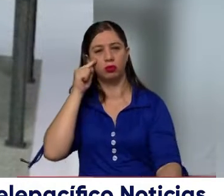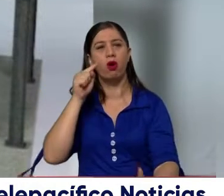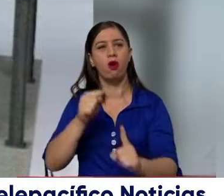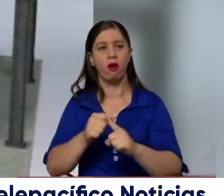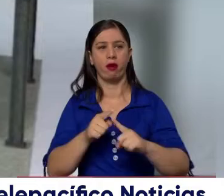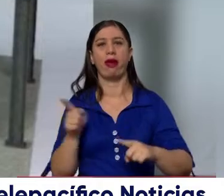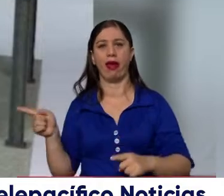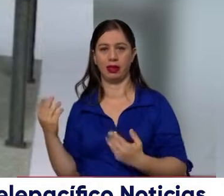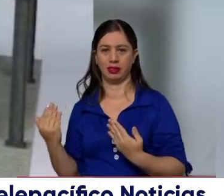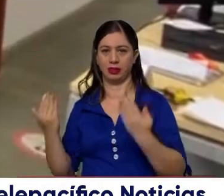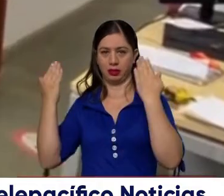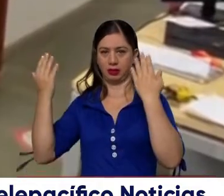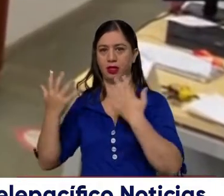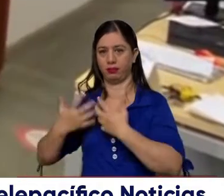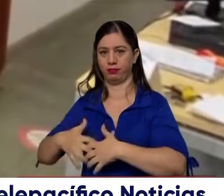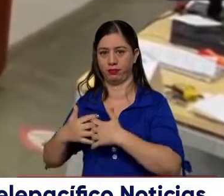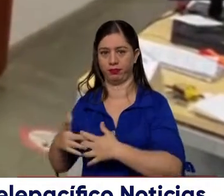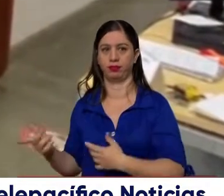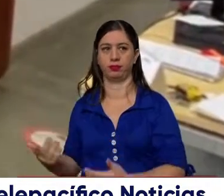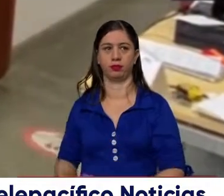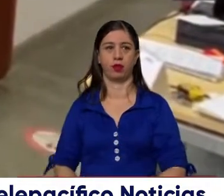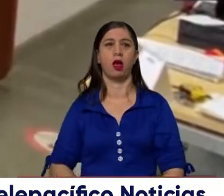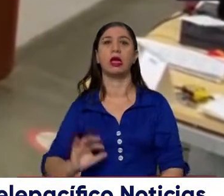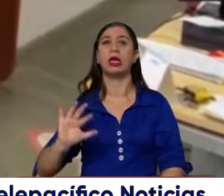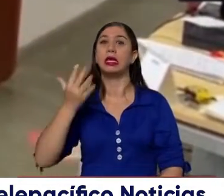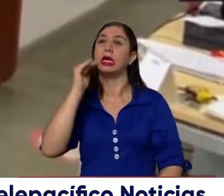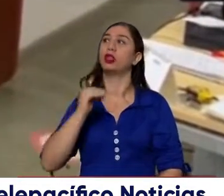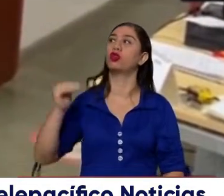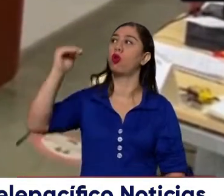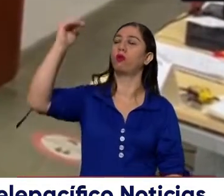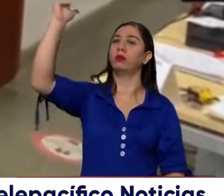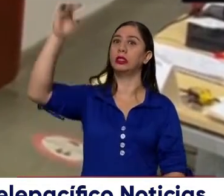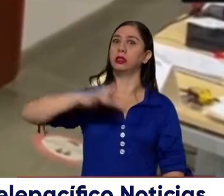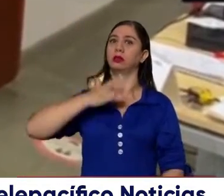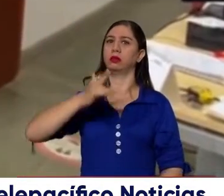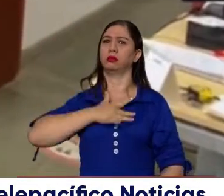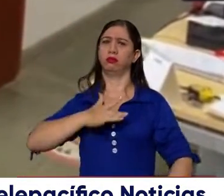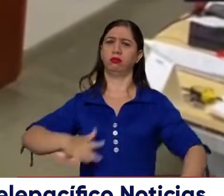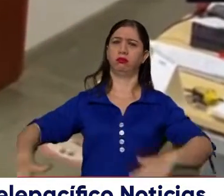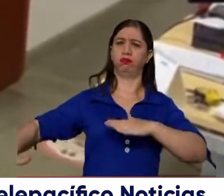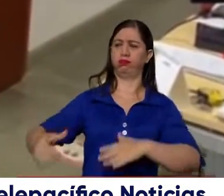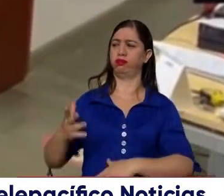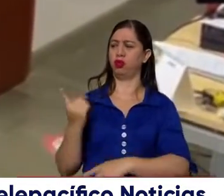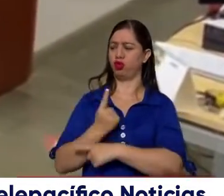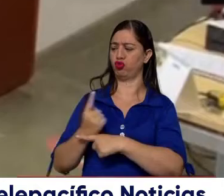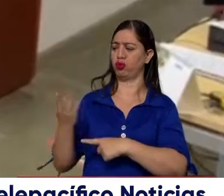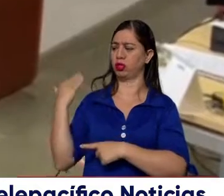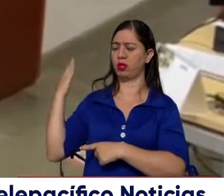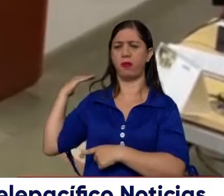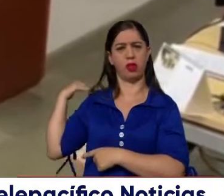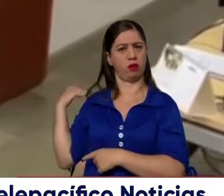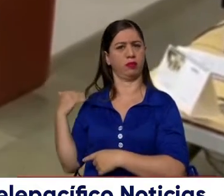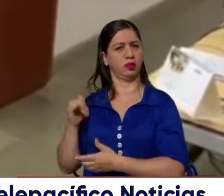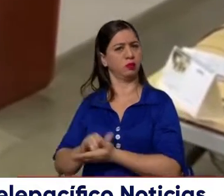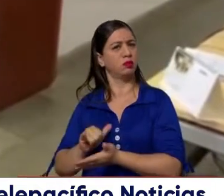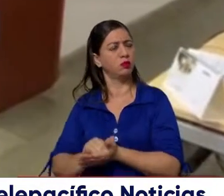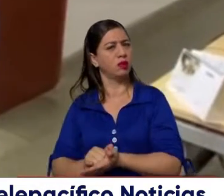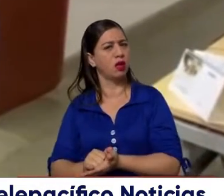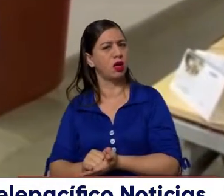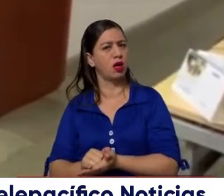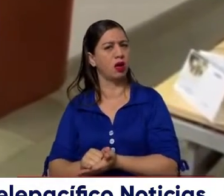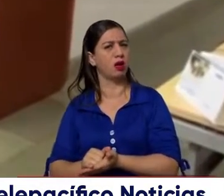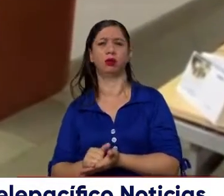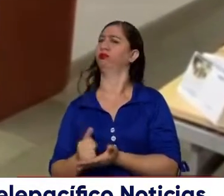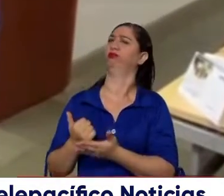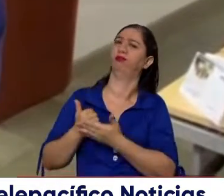los aisladores. Por ejemplo, para alguien que está en un quinto piso y siente un sismo como los que sucedió hace unas semanas, ¿esto en qué ayuda